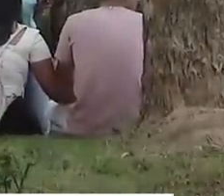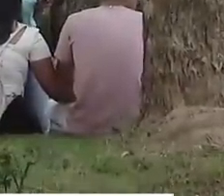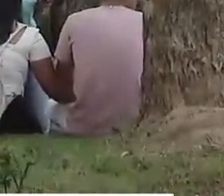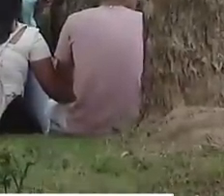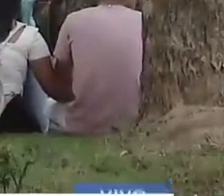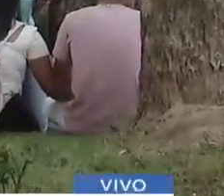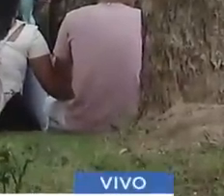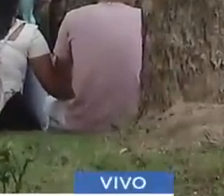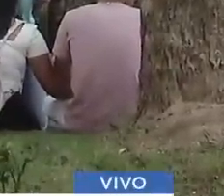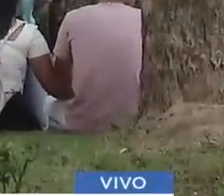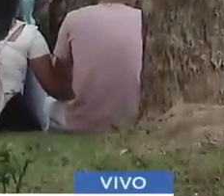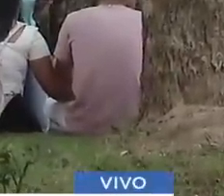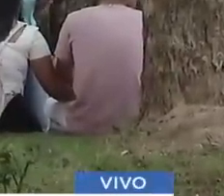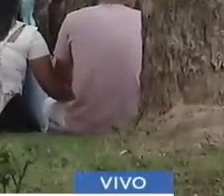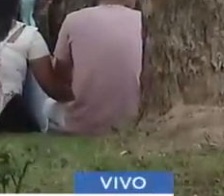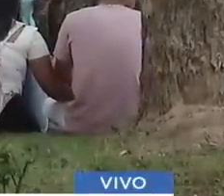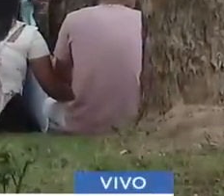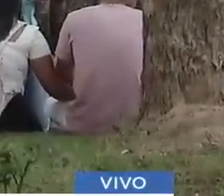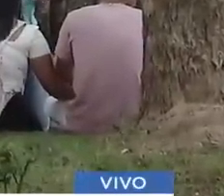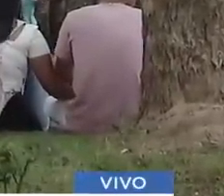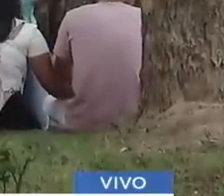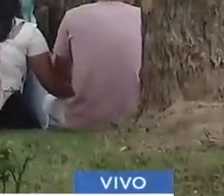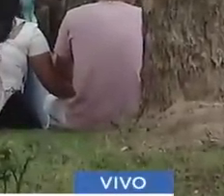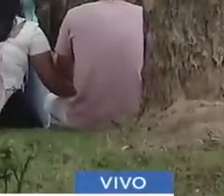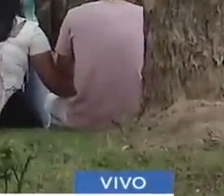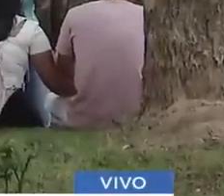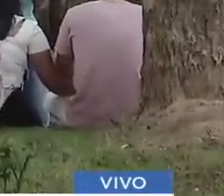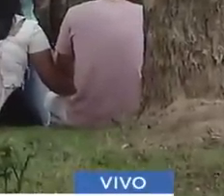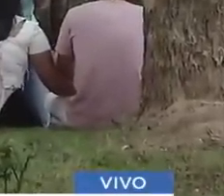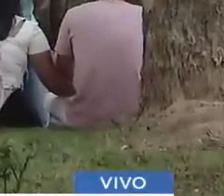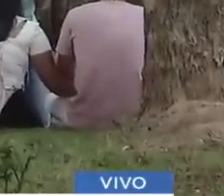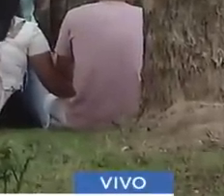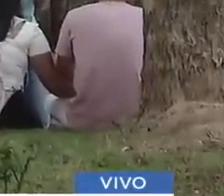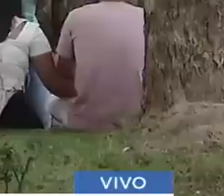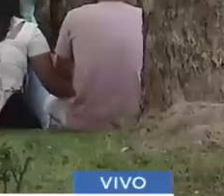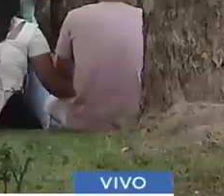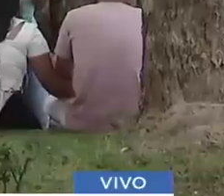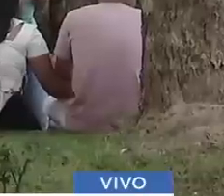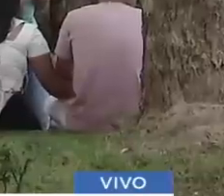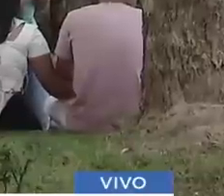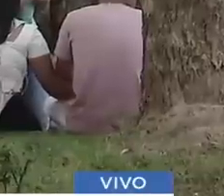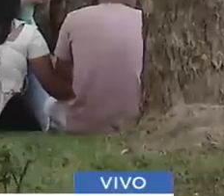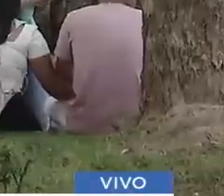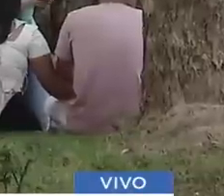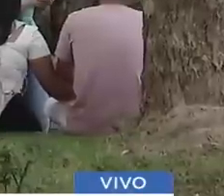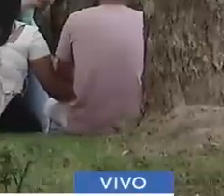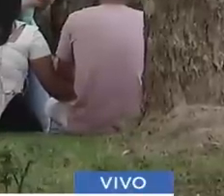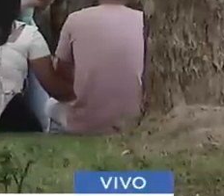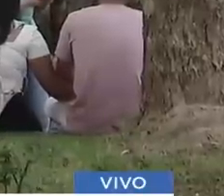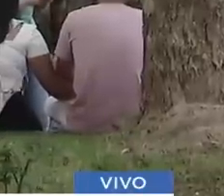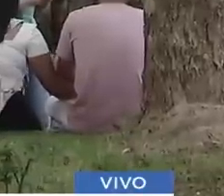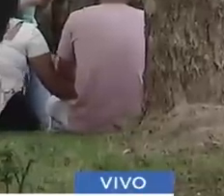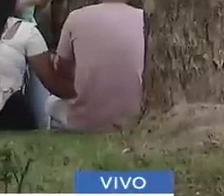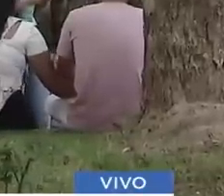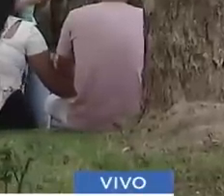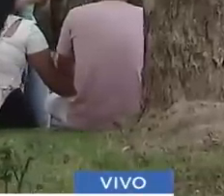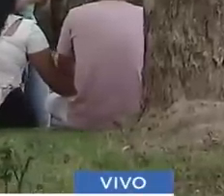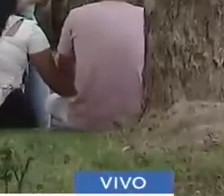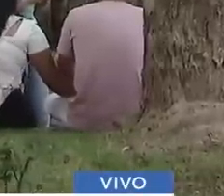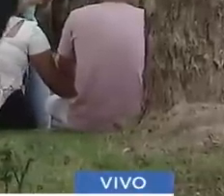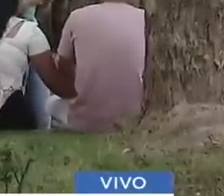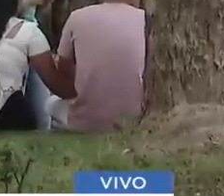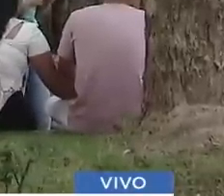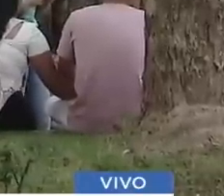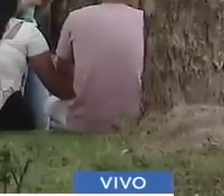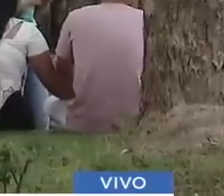Muy buenos invitados, pero quien también llegó hasta Jericó fue Cristina Fuentes Laroche, quien es la directora internacional del Hey Festival. Ella está maravillada